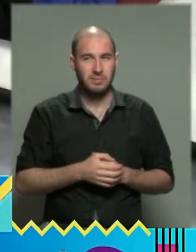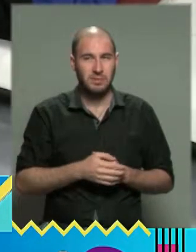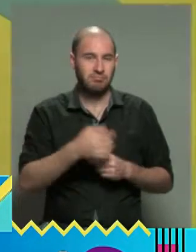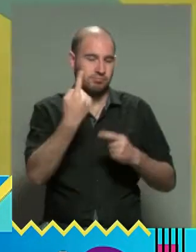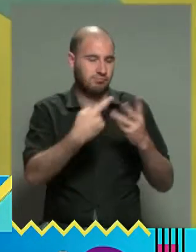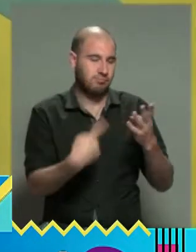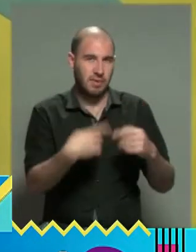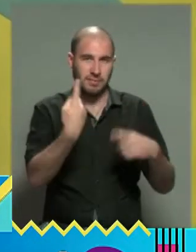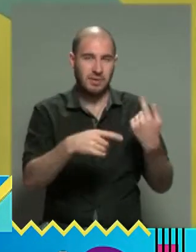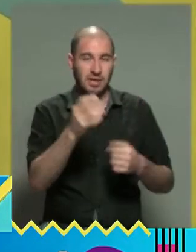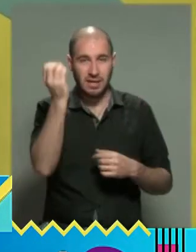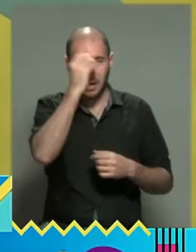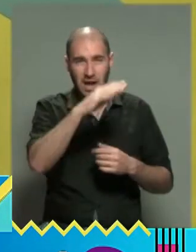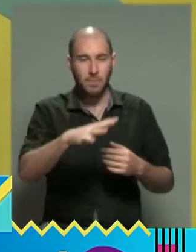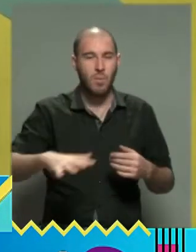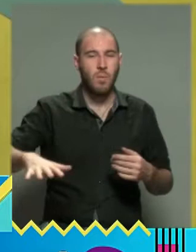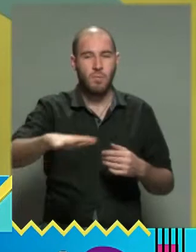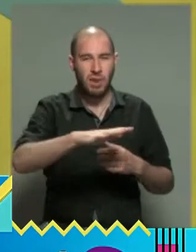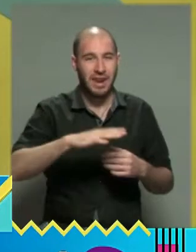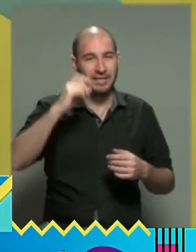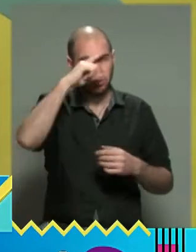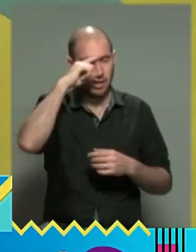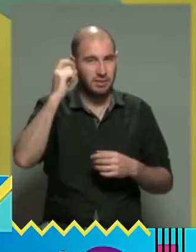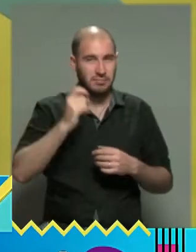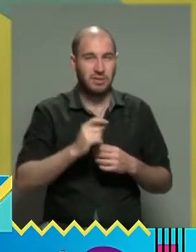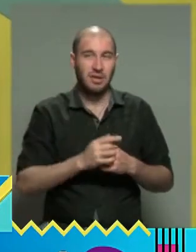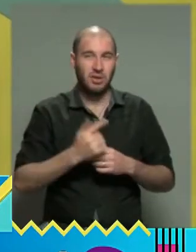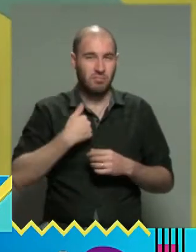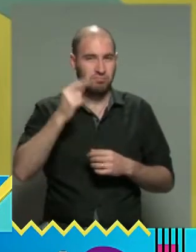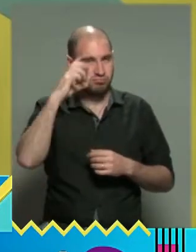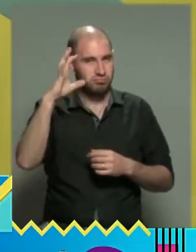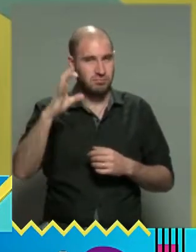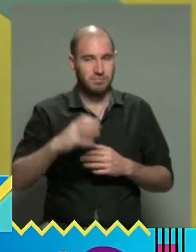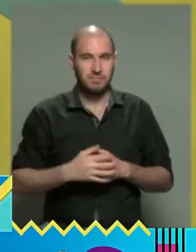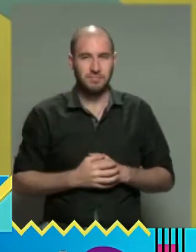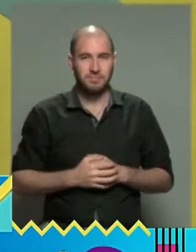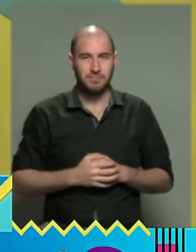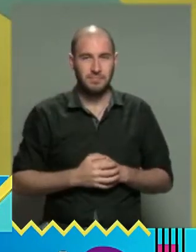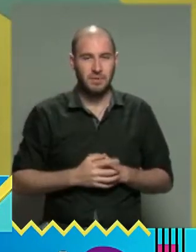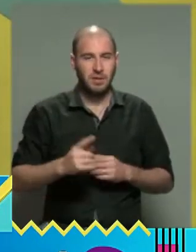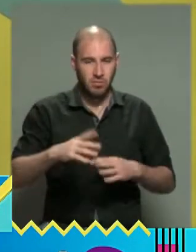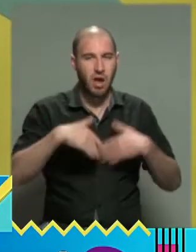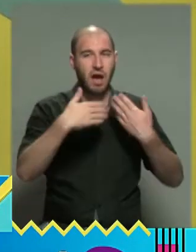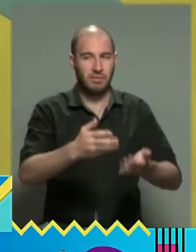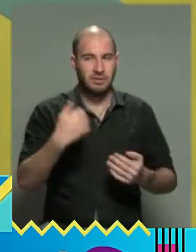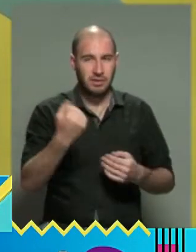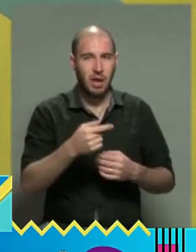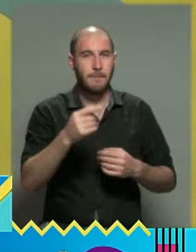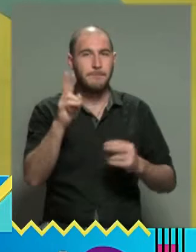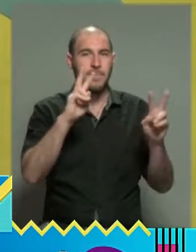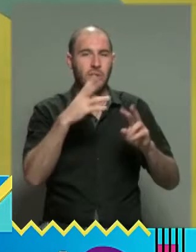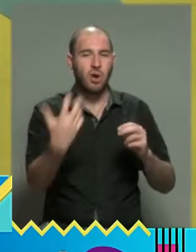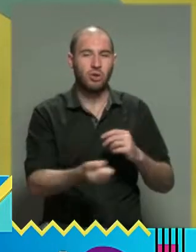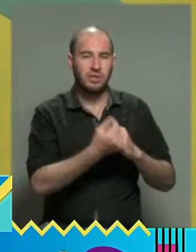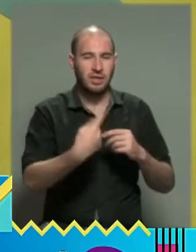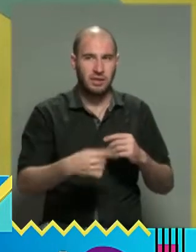distintos sectores del campo popular y nacional, así los reconozco yo, dieron un avance. Lo que logró el peronismo, y